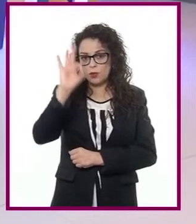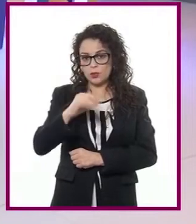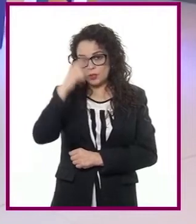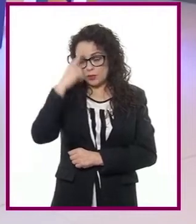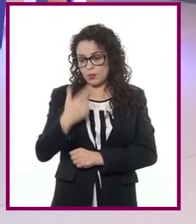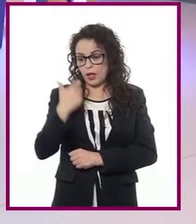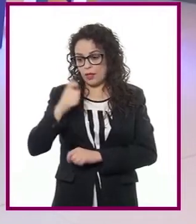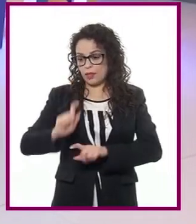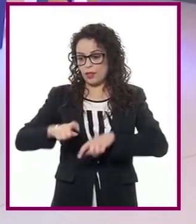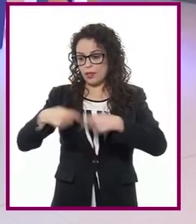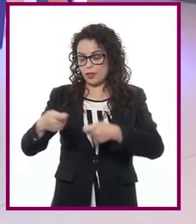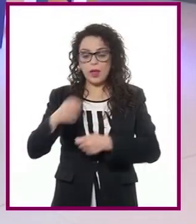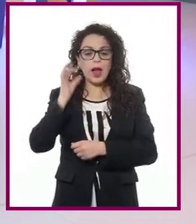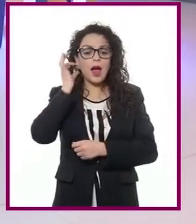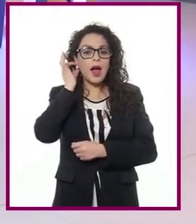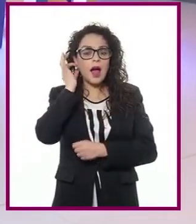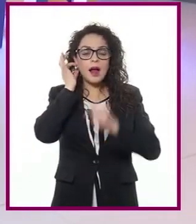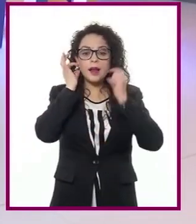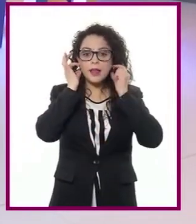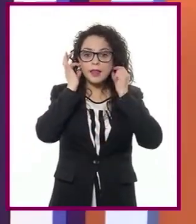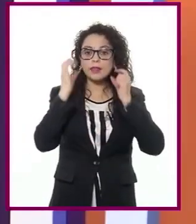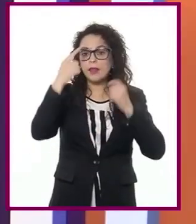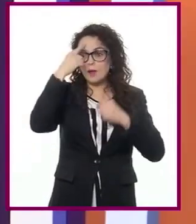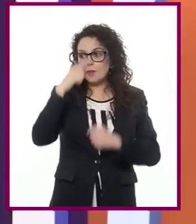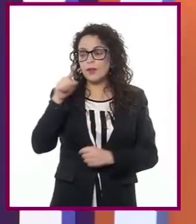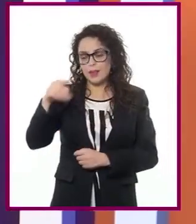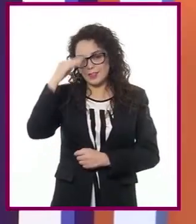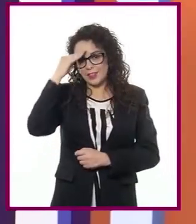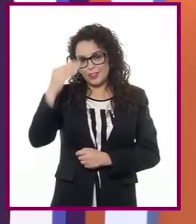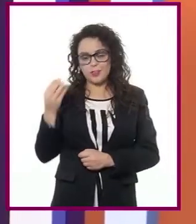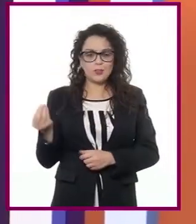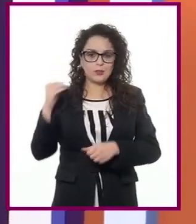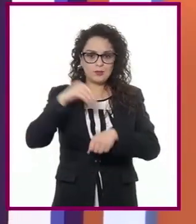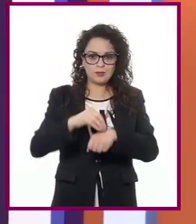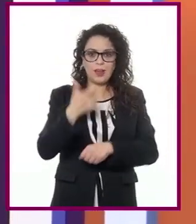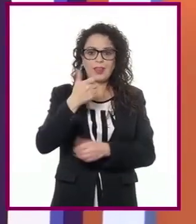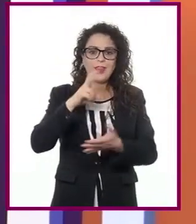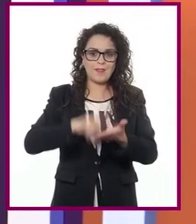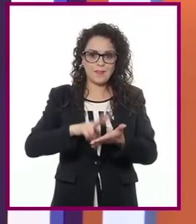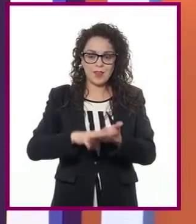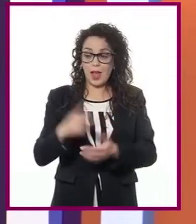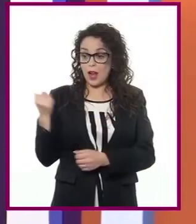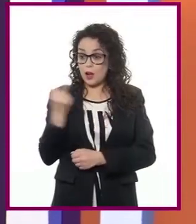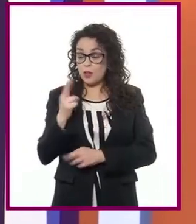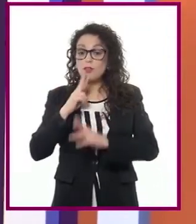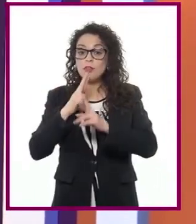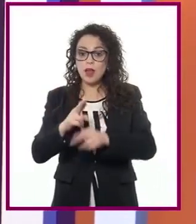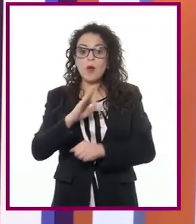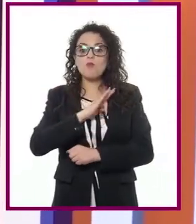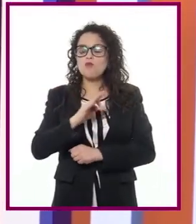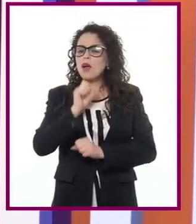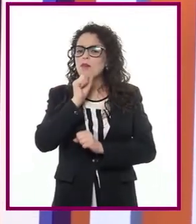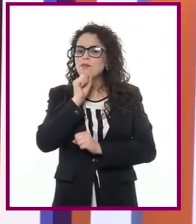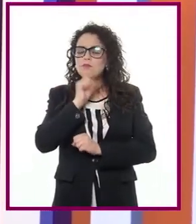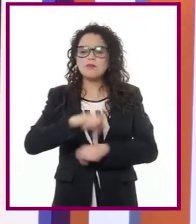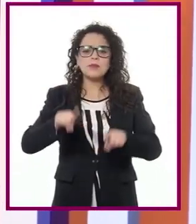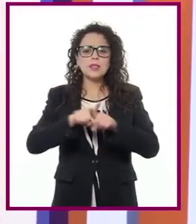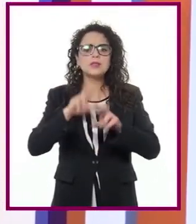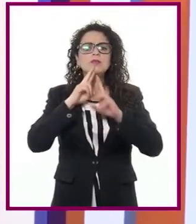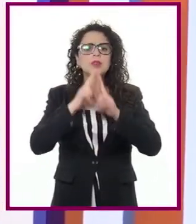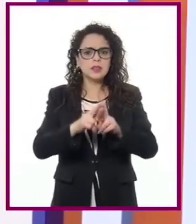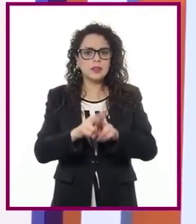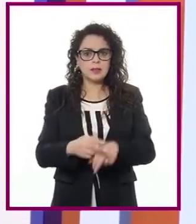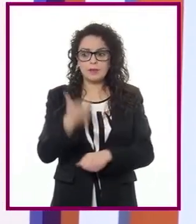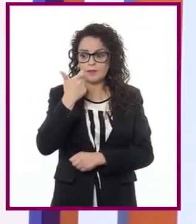precio asignado a los aretes por el artesano. Con ambos resultados podemos llegar a la misma conclusión, en la que el